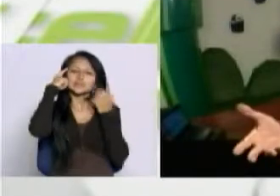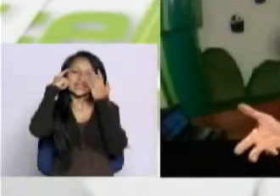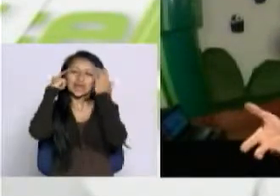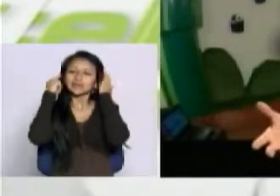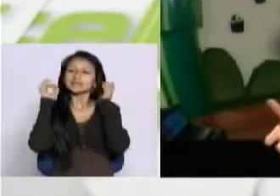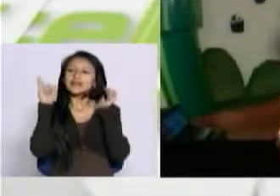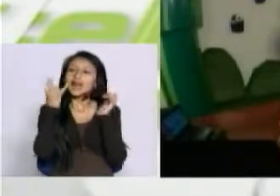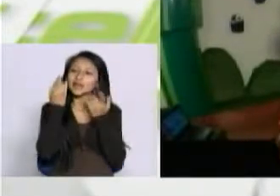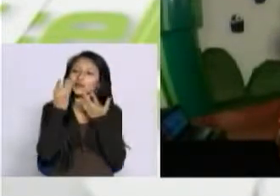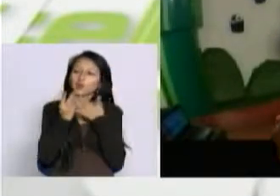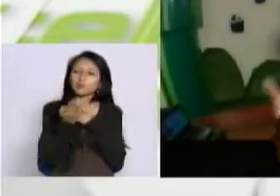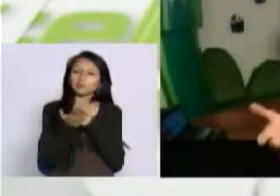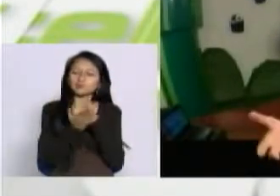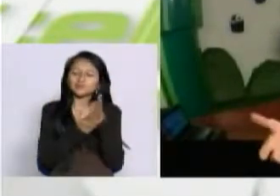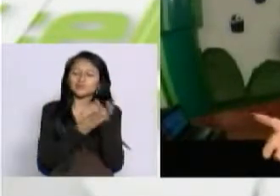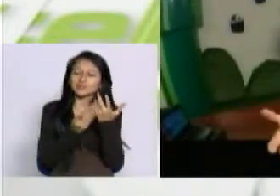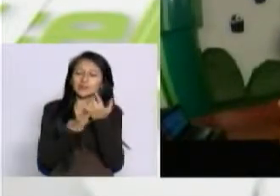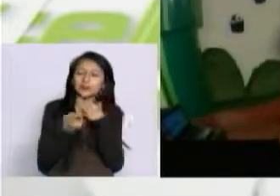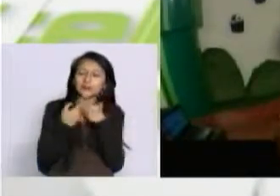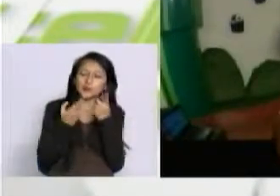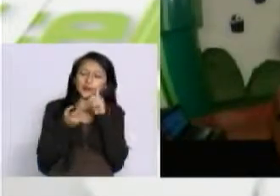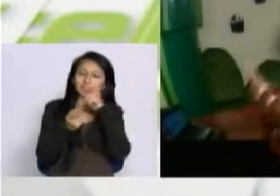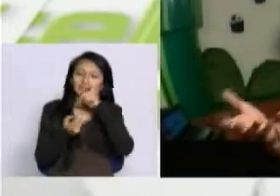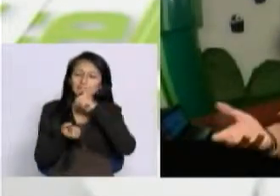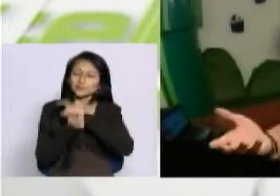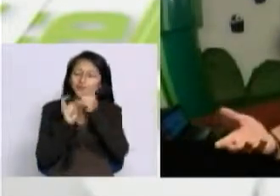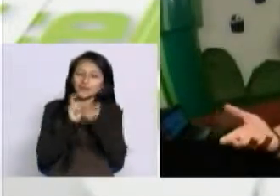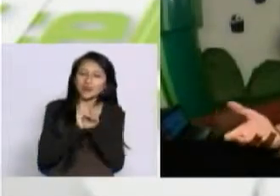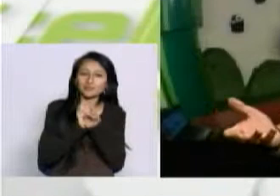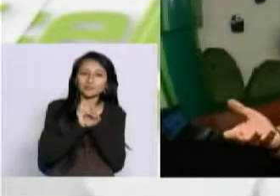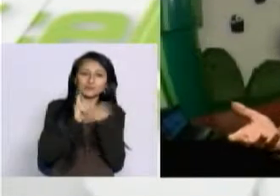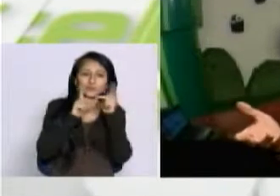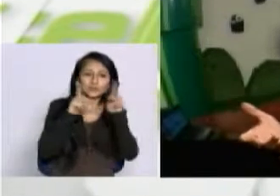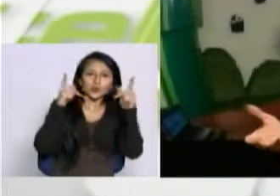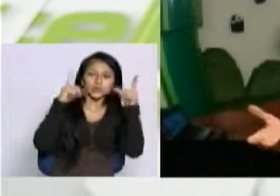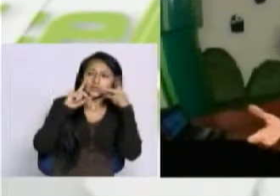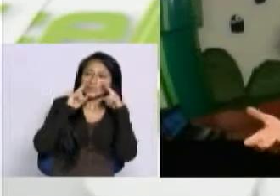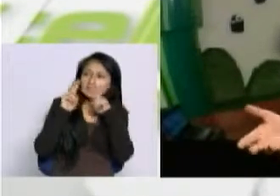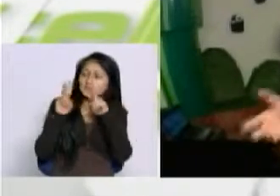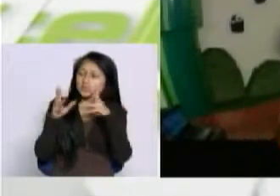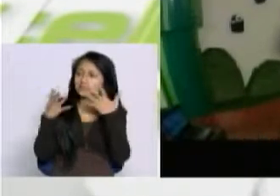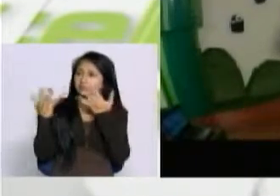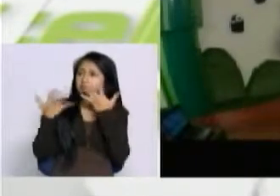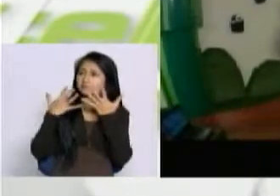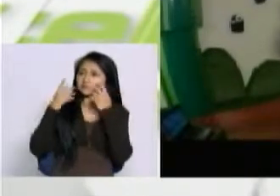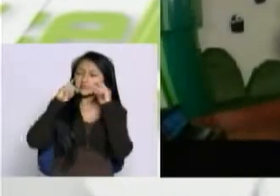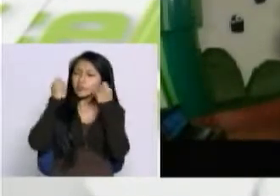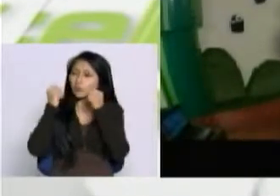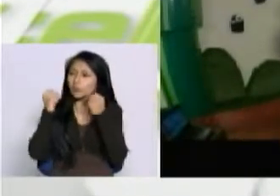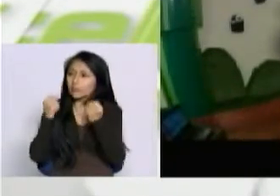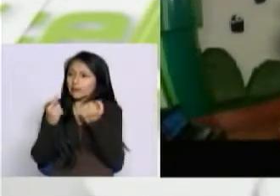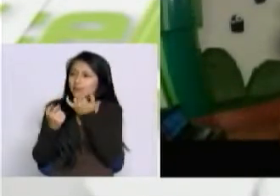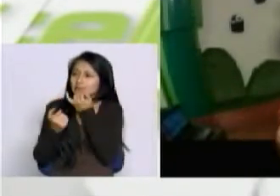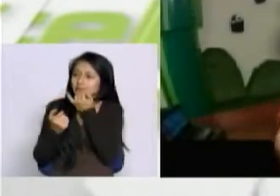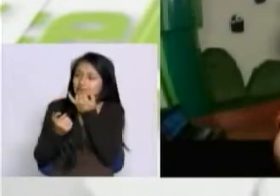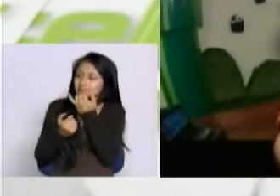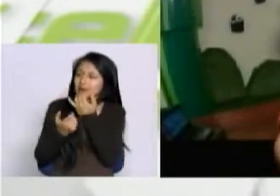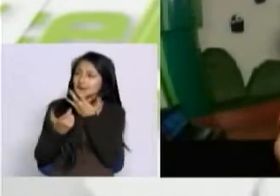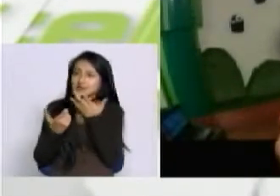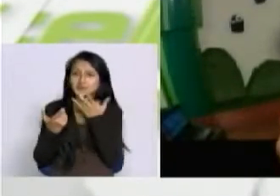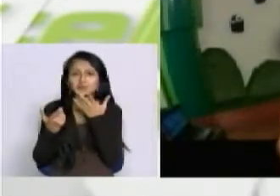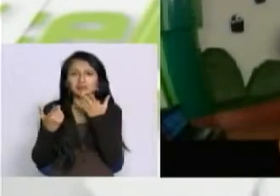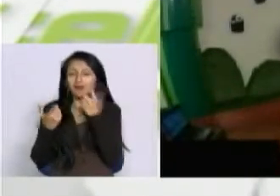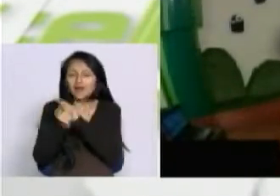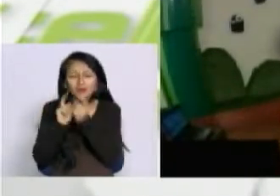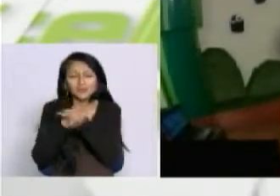programa, que se iban a generar cambios. La angustia es lo que está predominando en este momento entre nosotros los presentadores y todo el equipo de